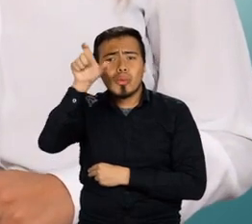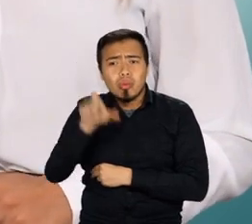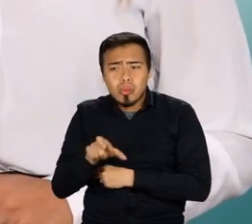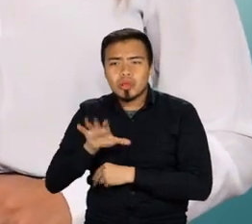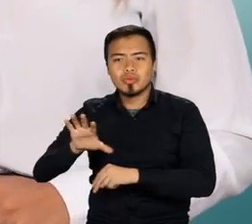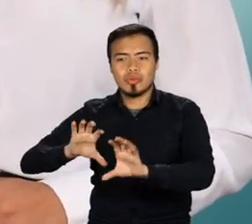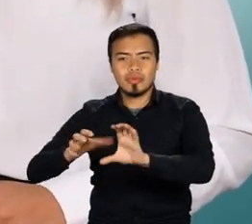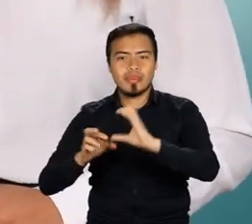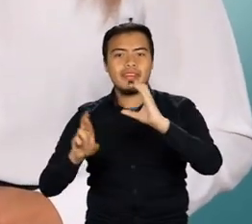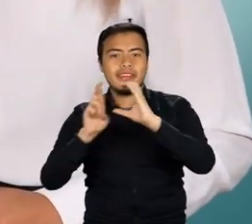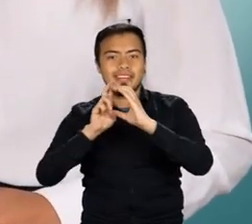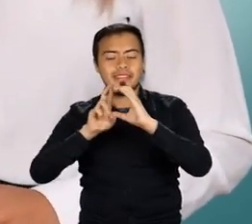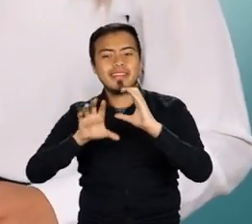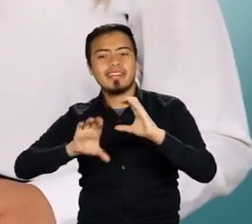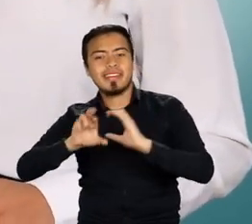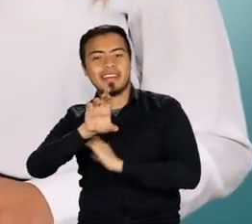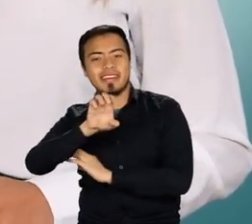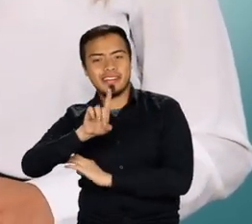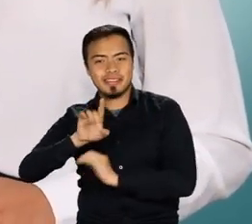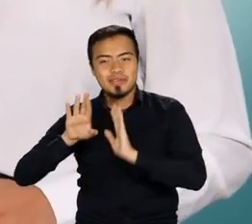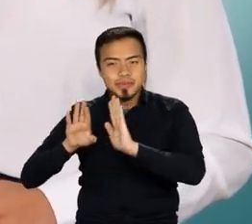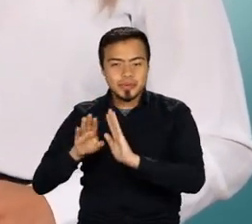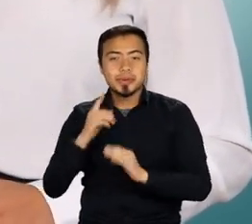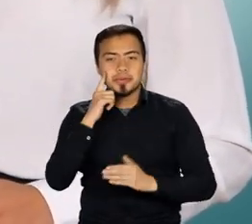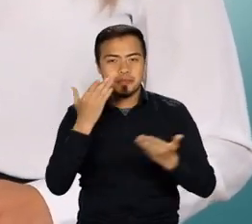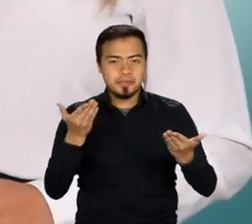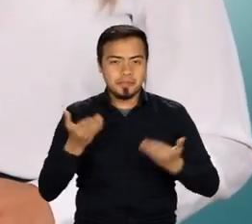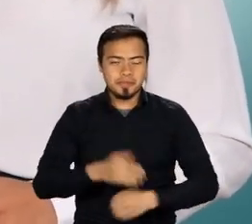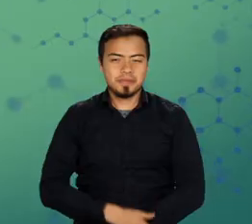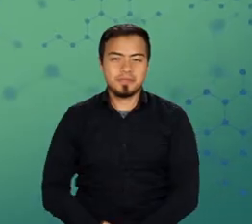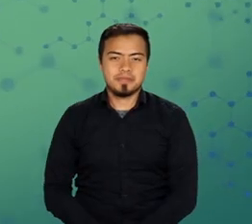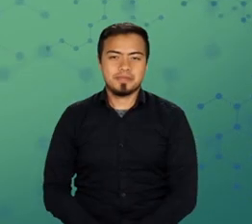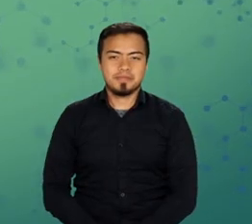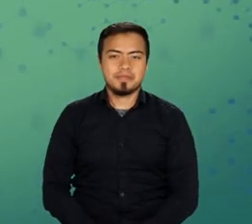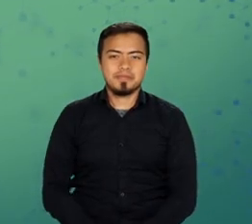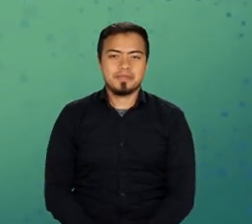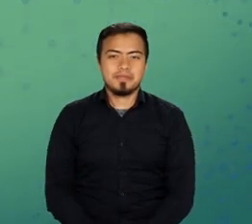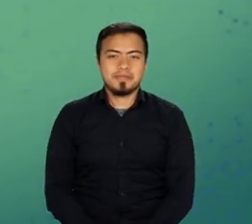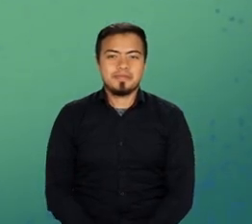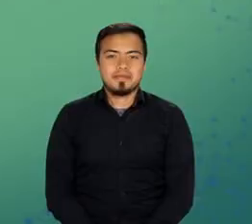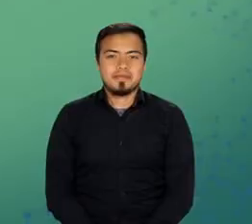en RCN Radio Red en los 970M. Ya regresamos.